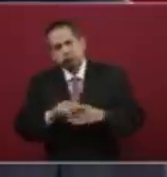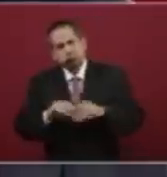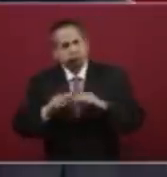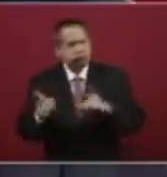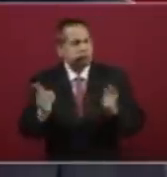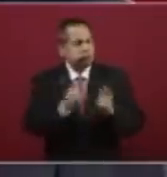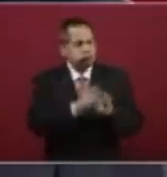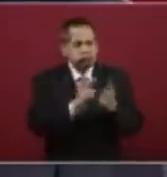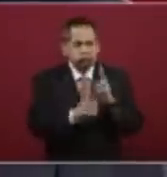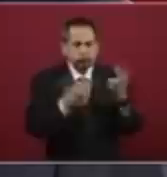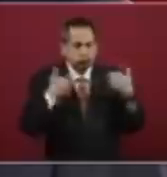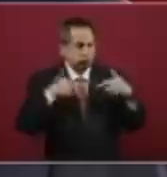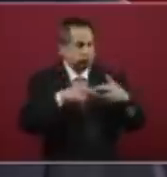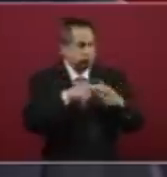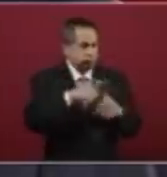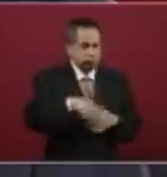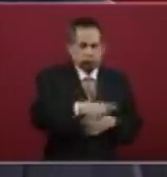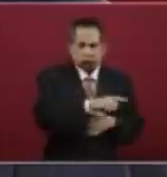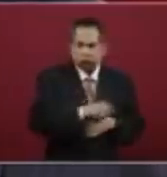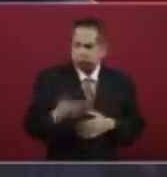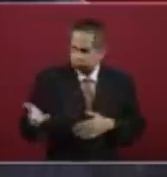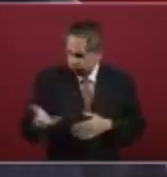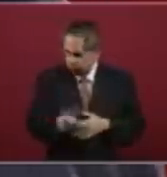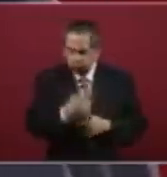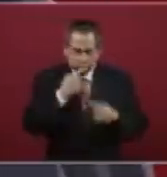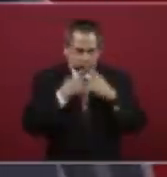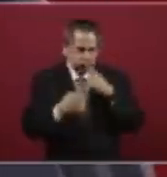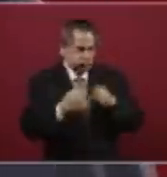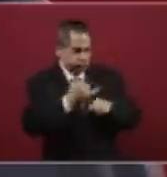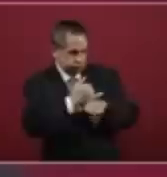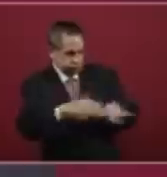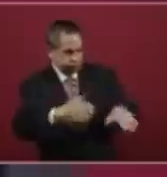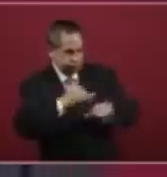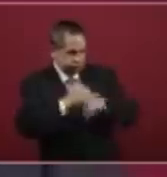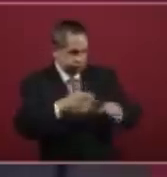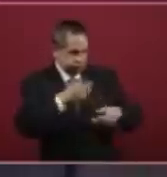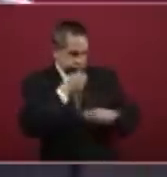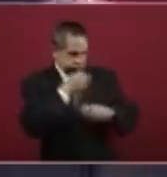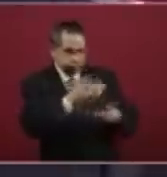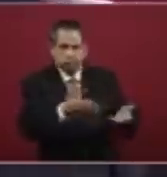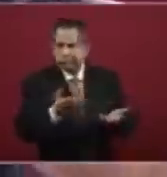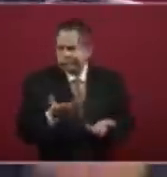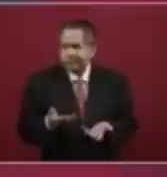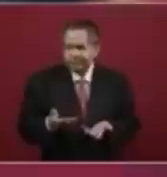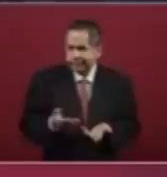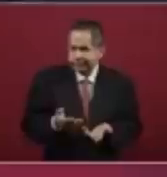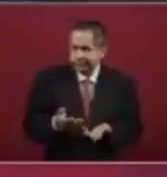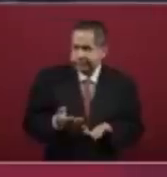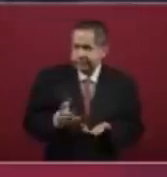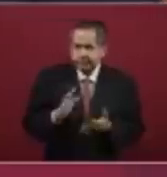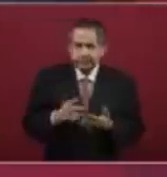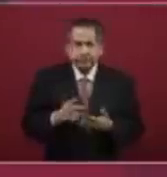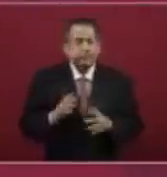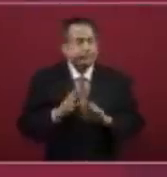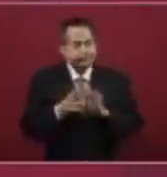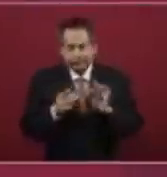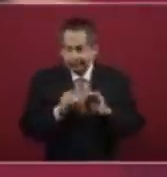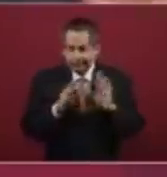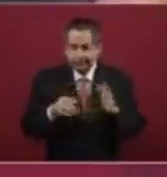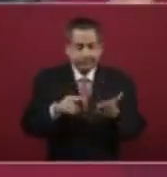los maestros, que dialogue con ellos, que informe y que se quite